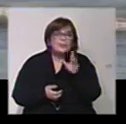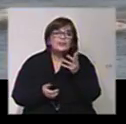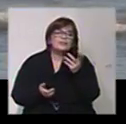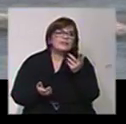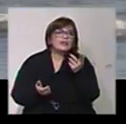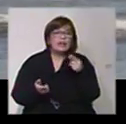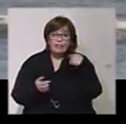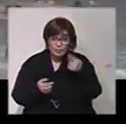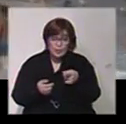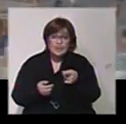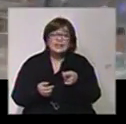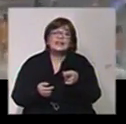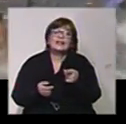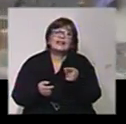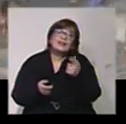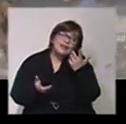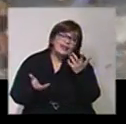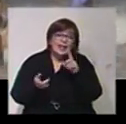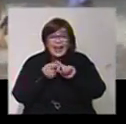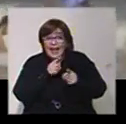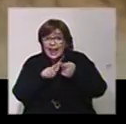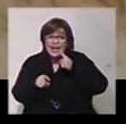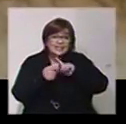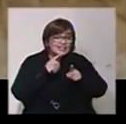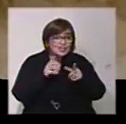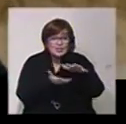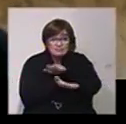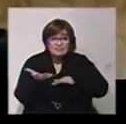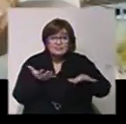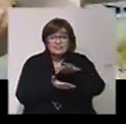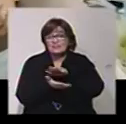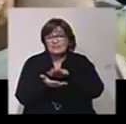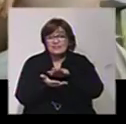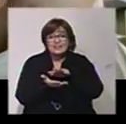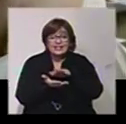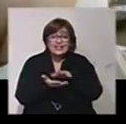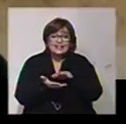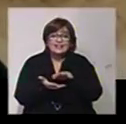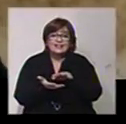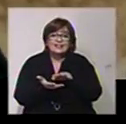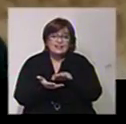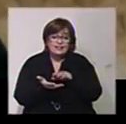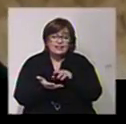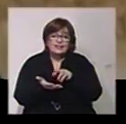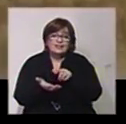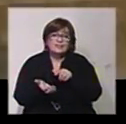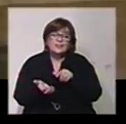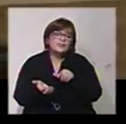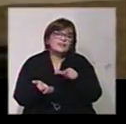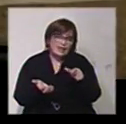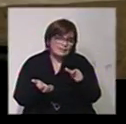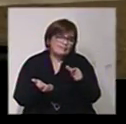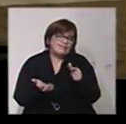Y cuando vos de alguna manera estás un poquito vinculada con ese mundo, él te